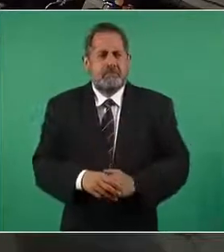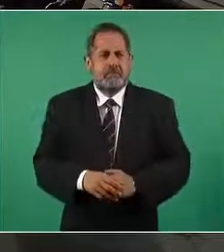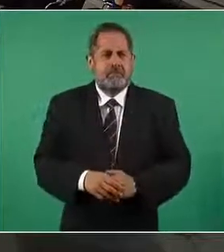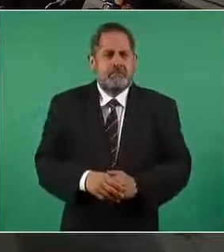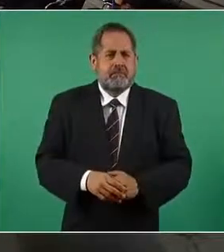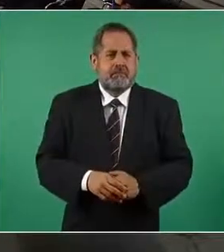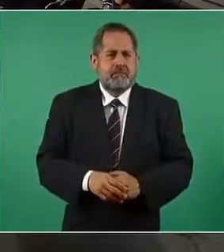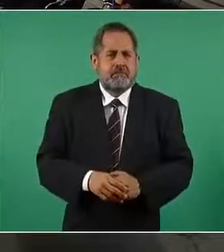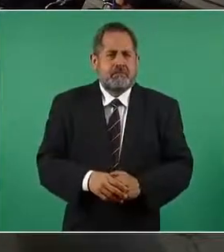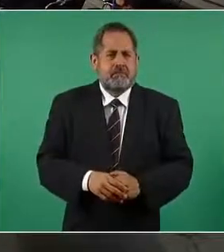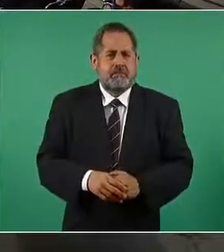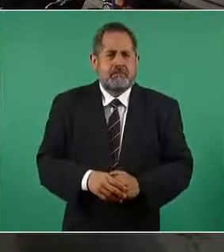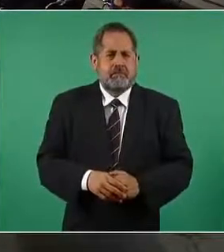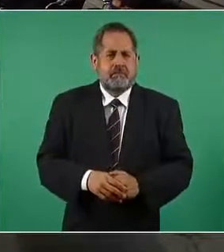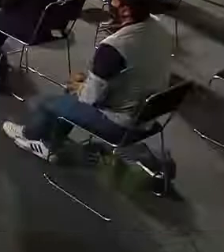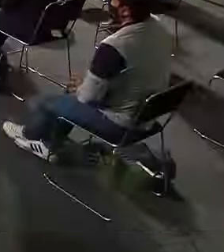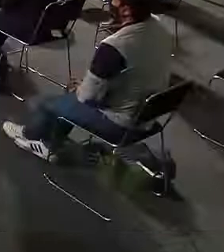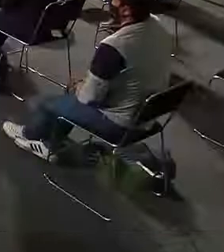sí